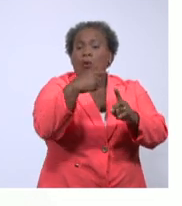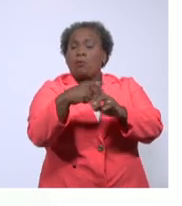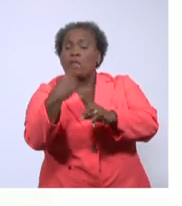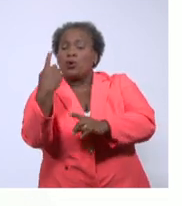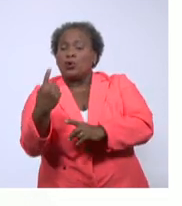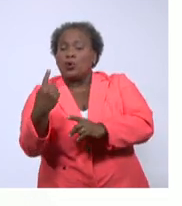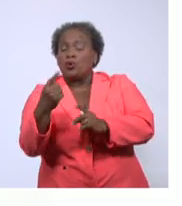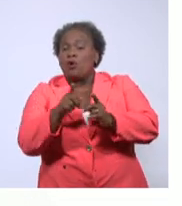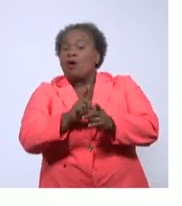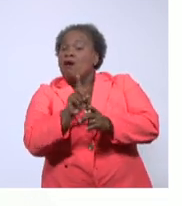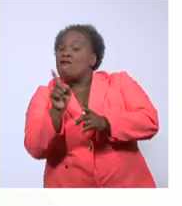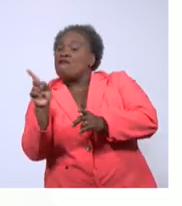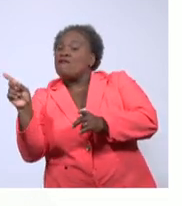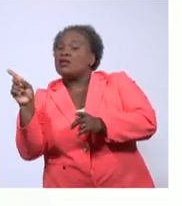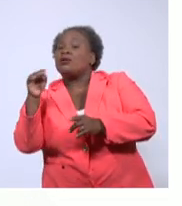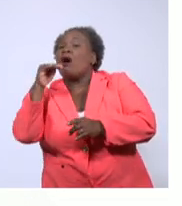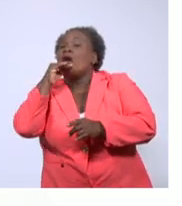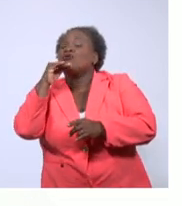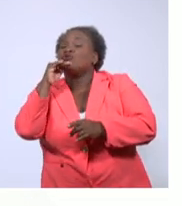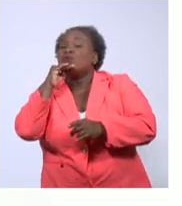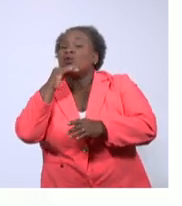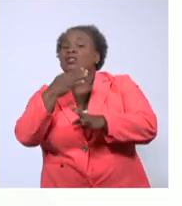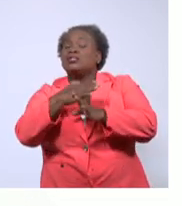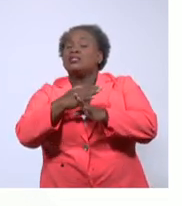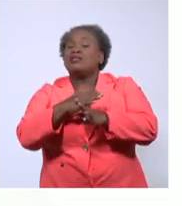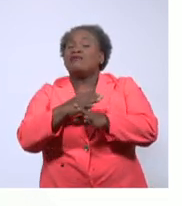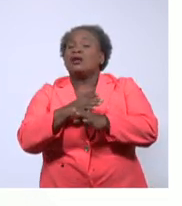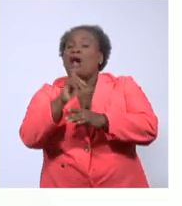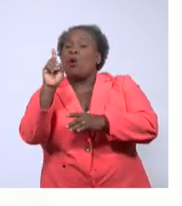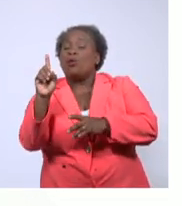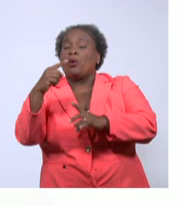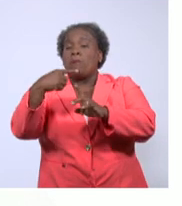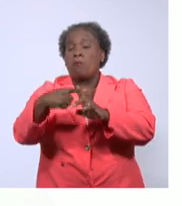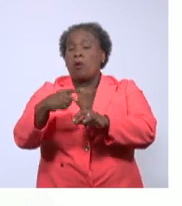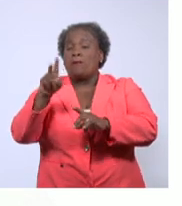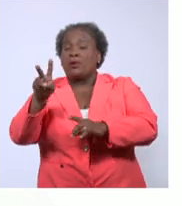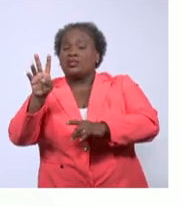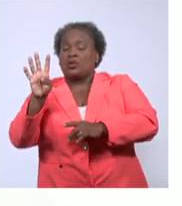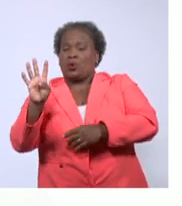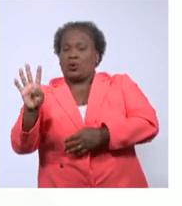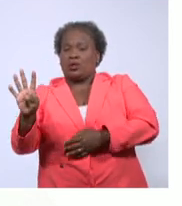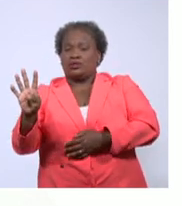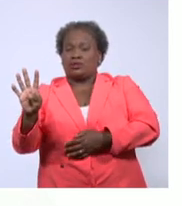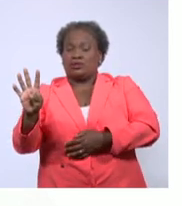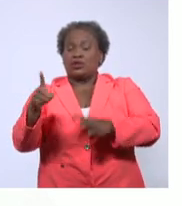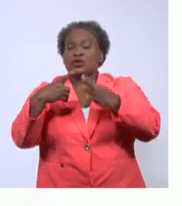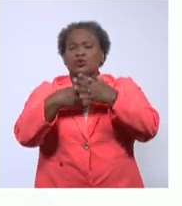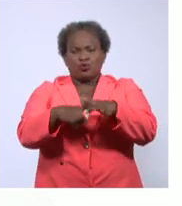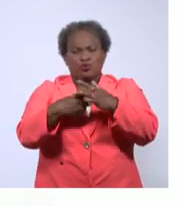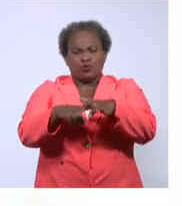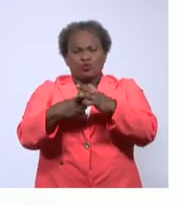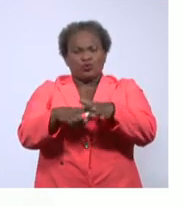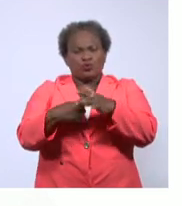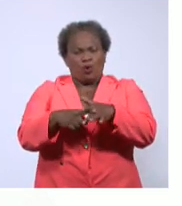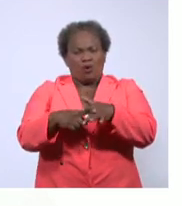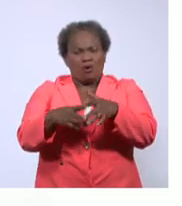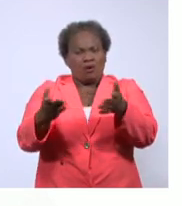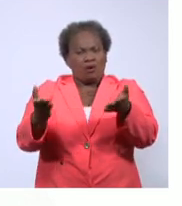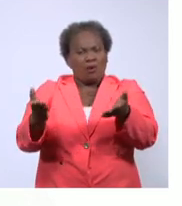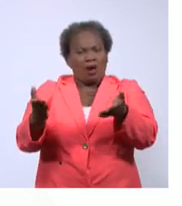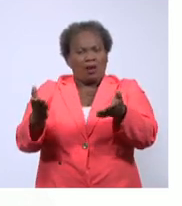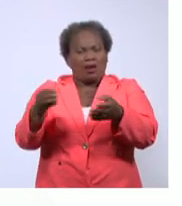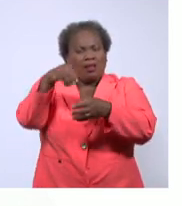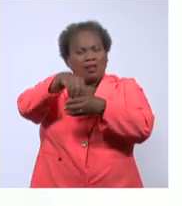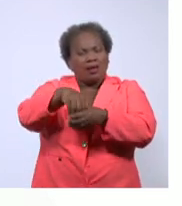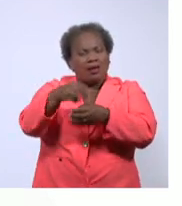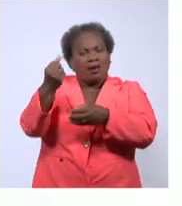la flecha azul indica que vamos a 1 por 24. Entonces, la solución a tener en la economía